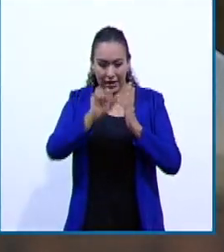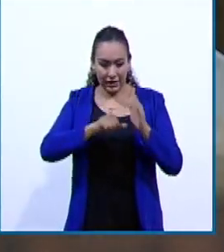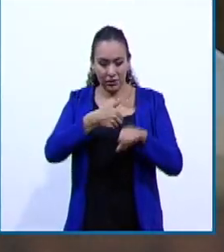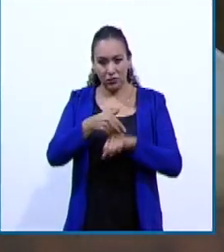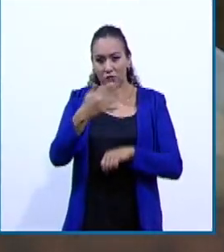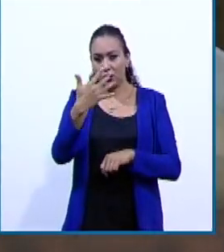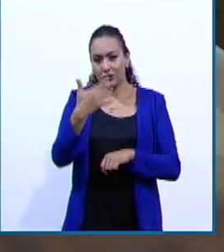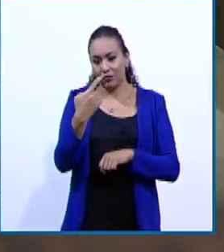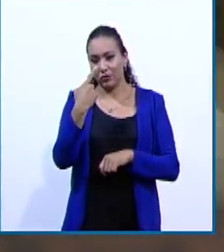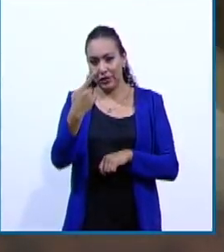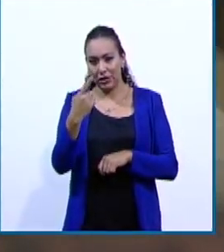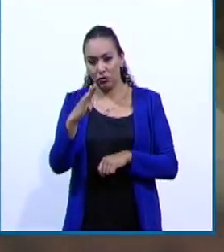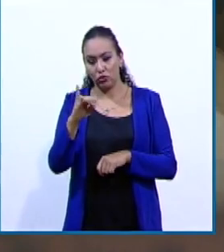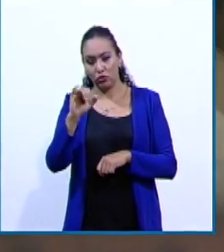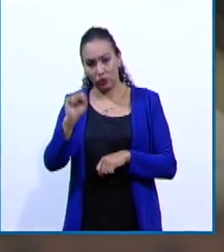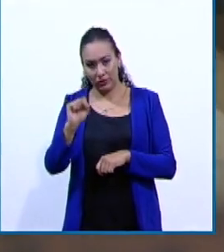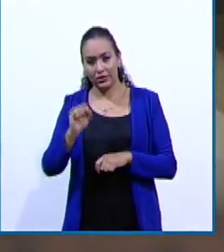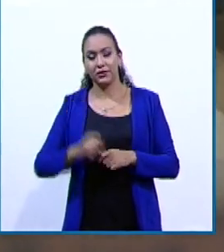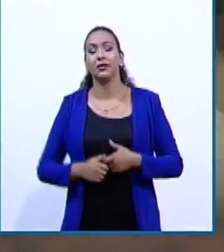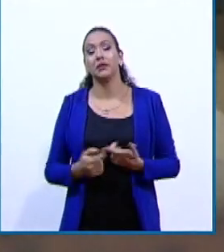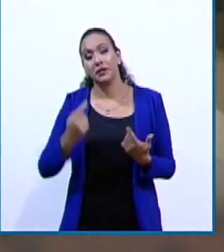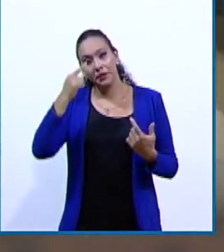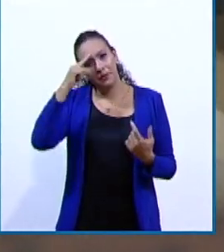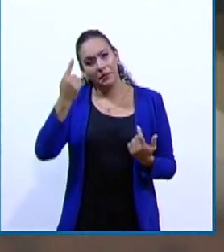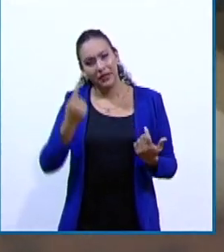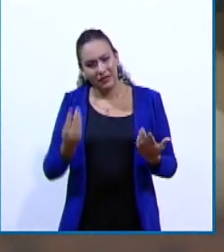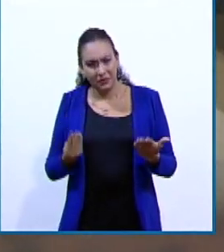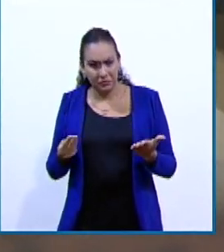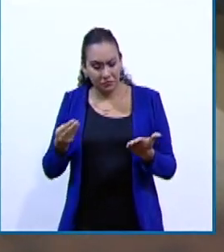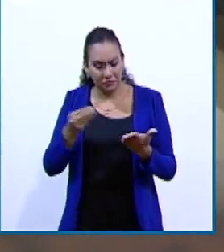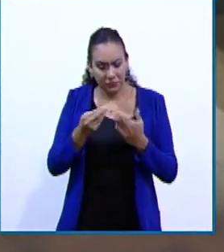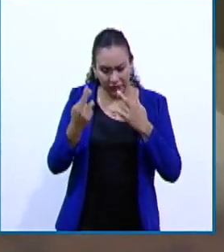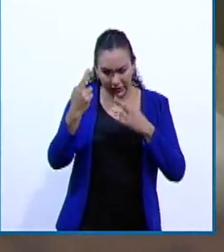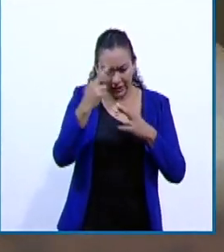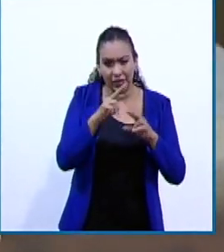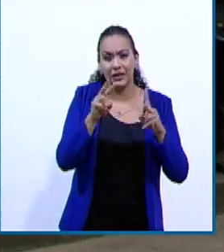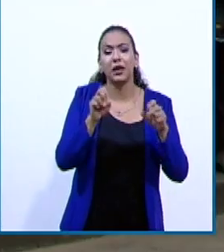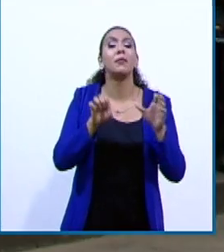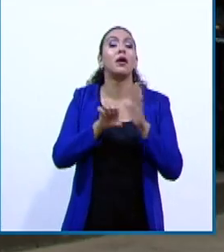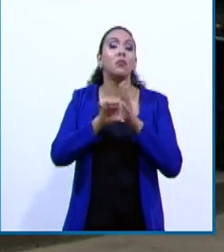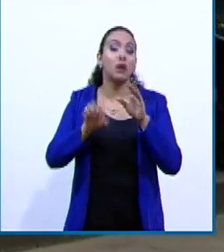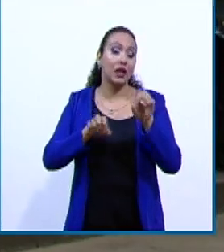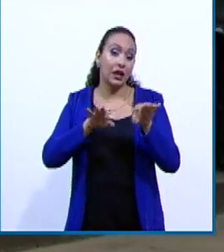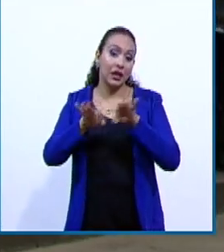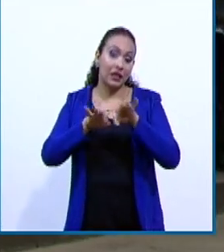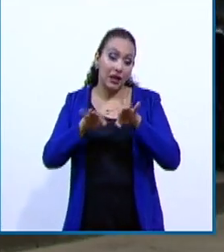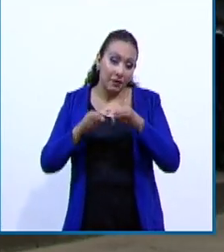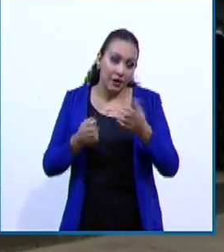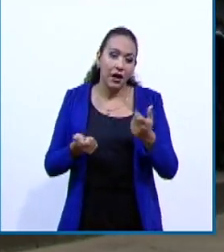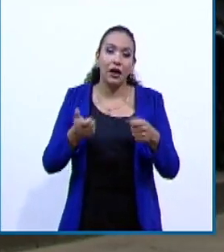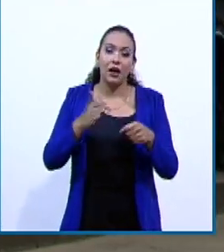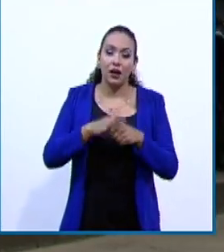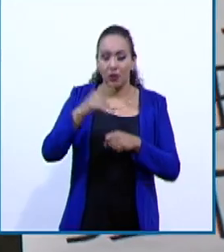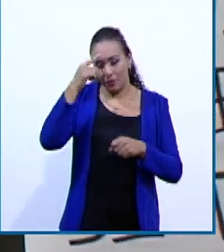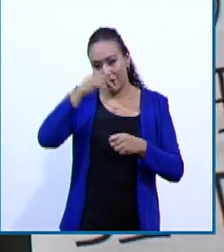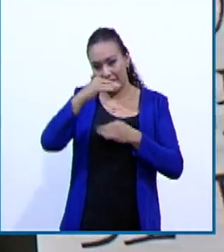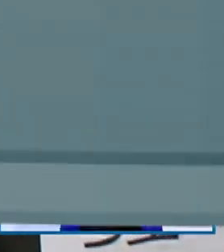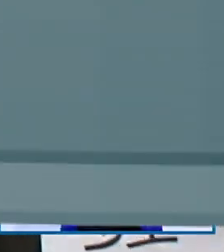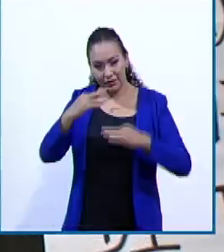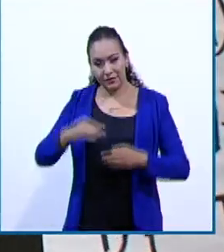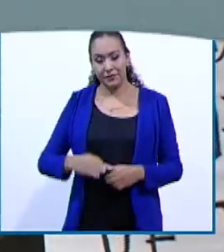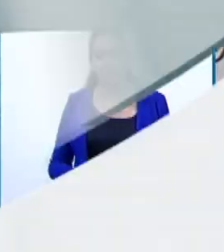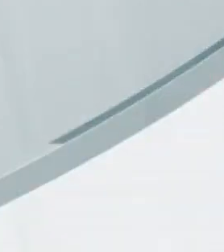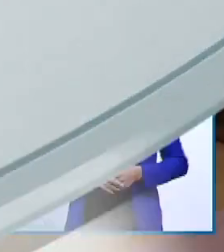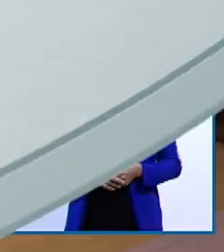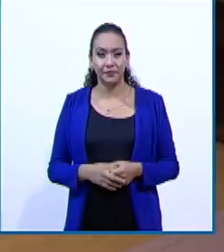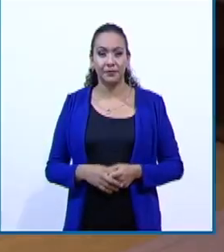51 bis del Acuerdo General, que establece las disposiciones en materia de actividad administrativa del Congreso.